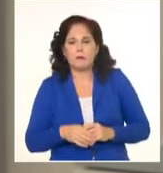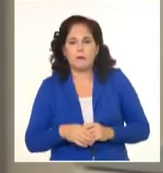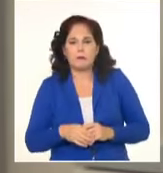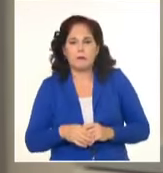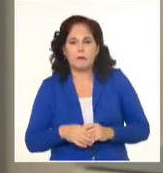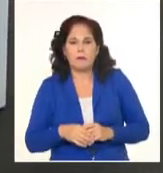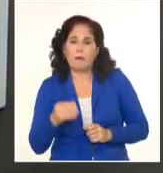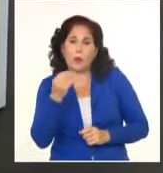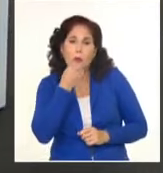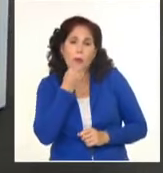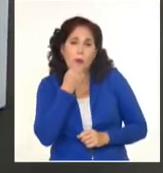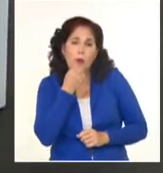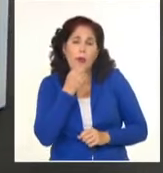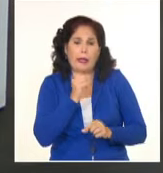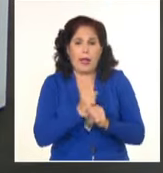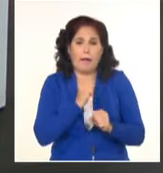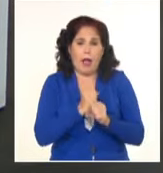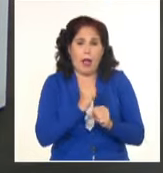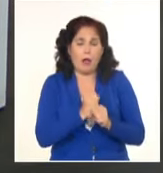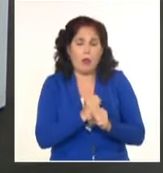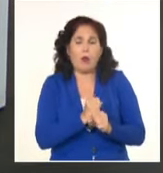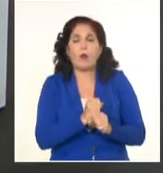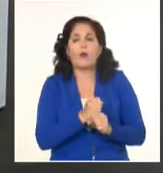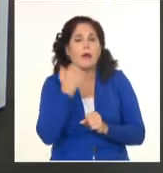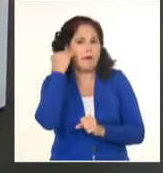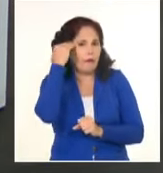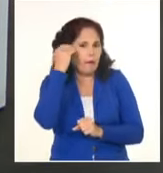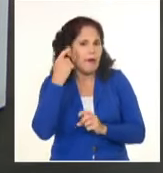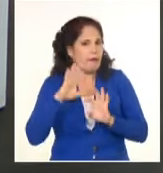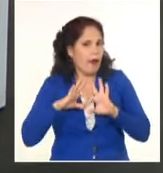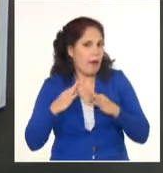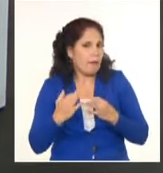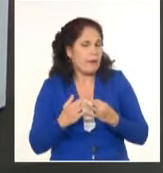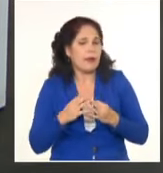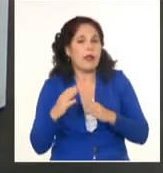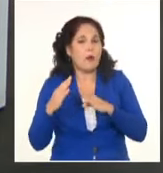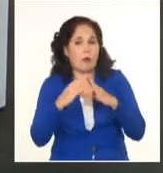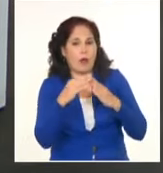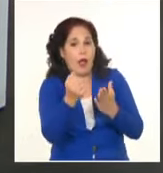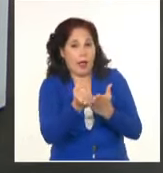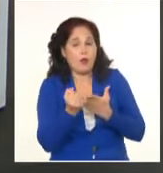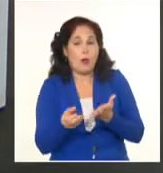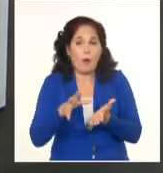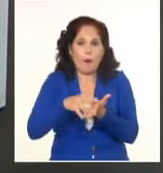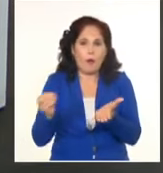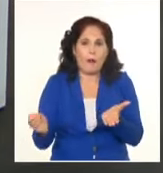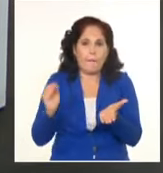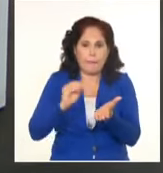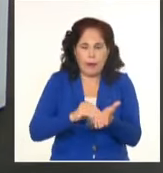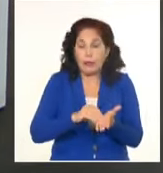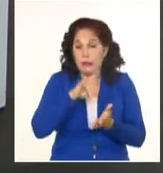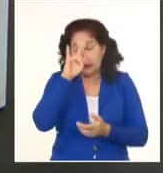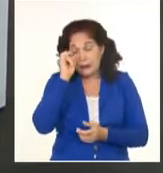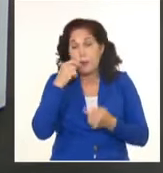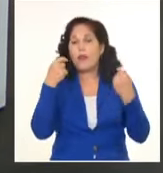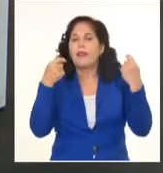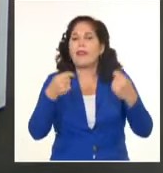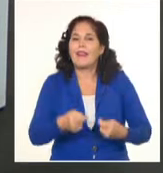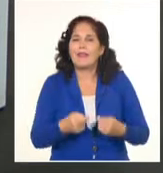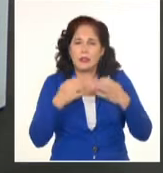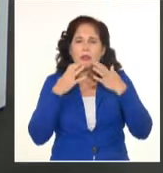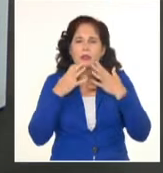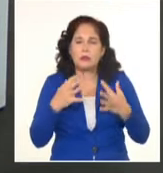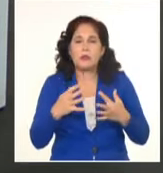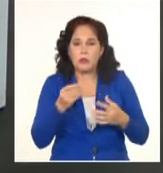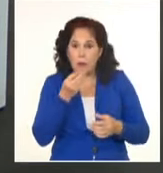hacer a sus trabajadores, a su capacitación, a la familia, a personas en la comunidad, a la sociedad en general. Y bueno, se definen de esta manera para